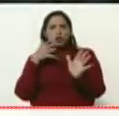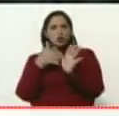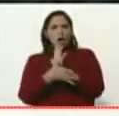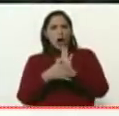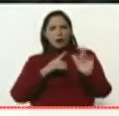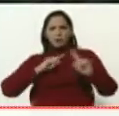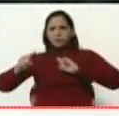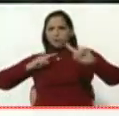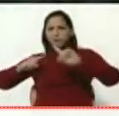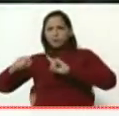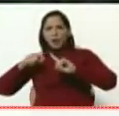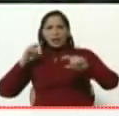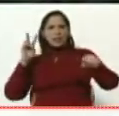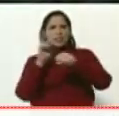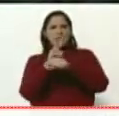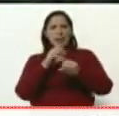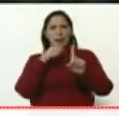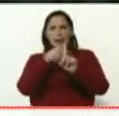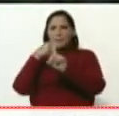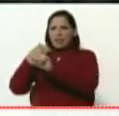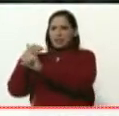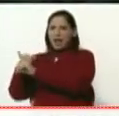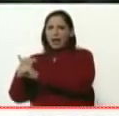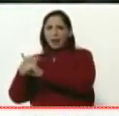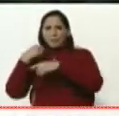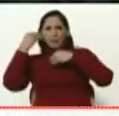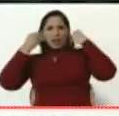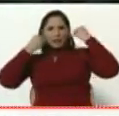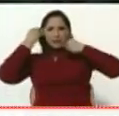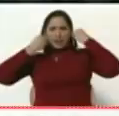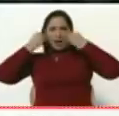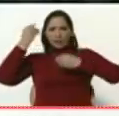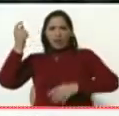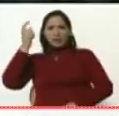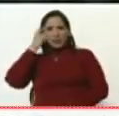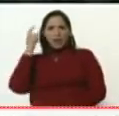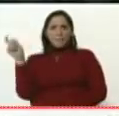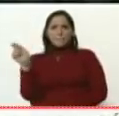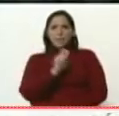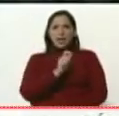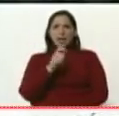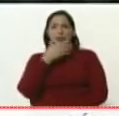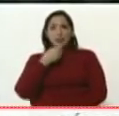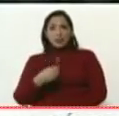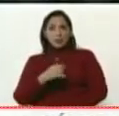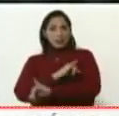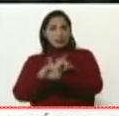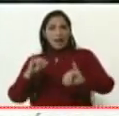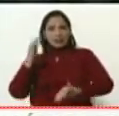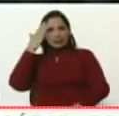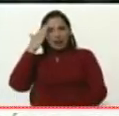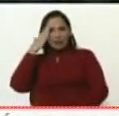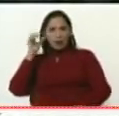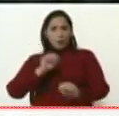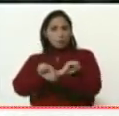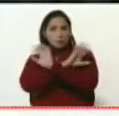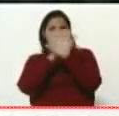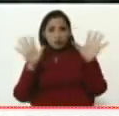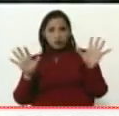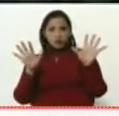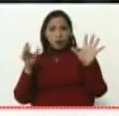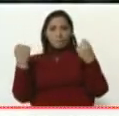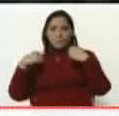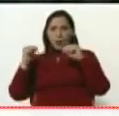estaban planificadas para estos días del mes de diciembre. Queda completamente establecido que el entrenamiento de